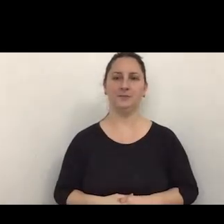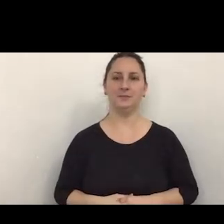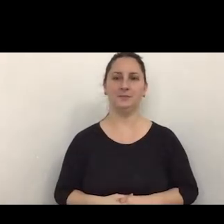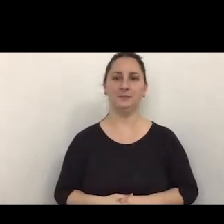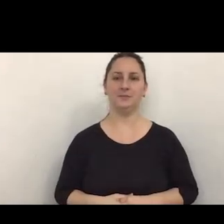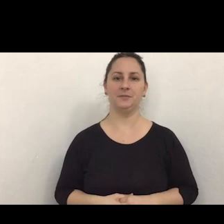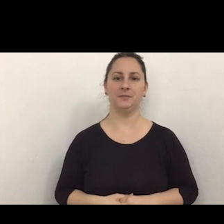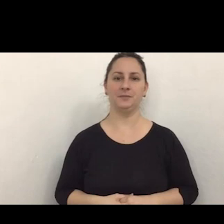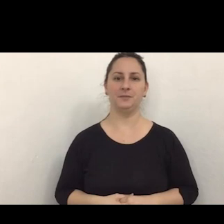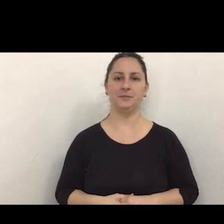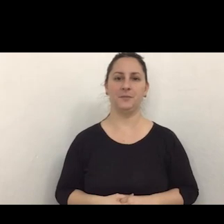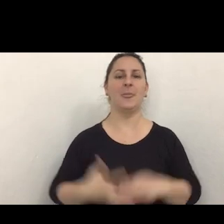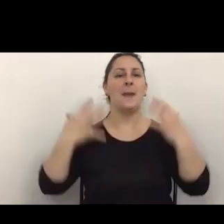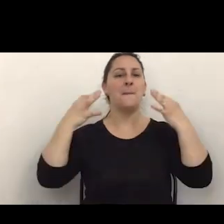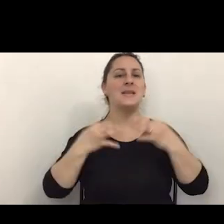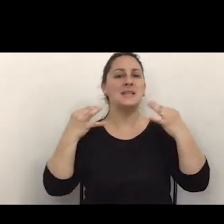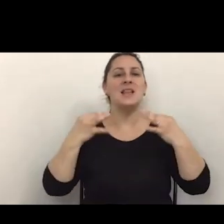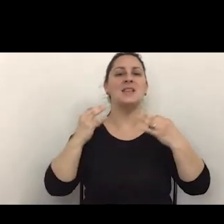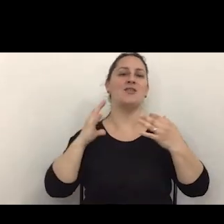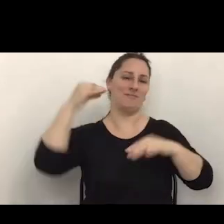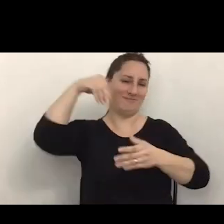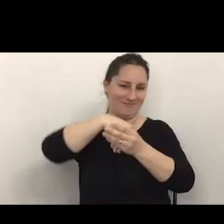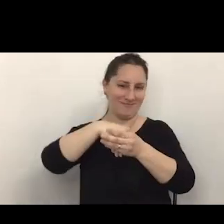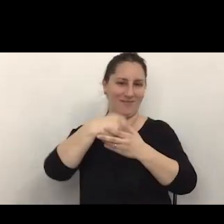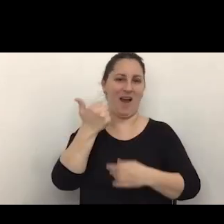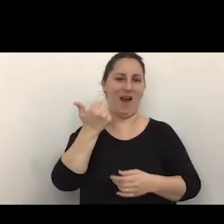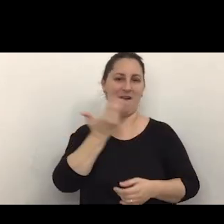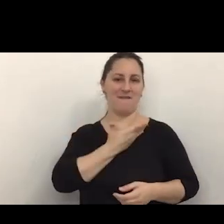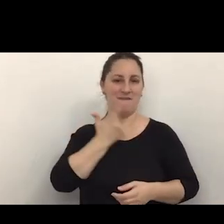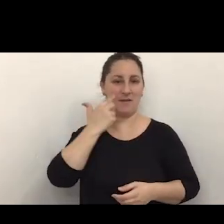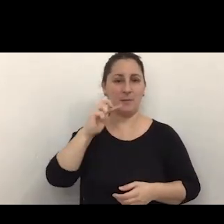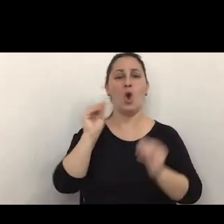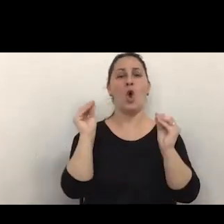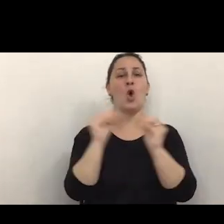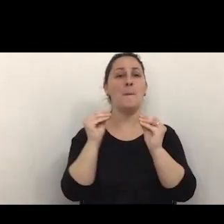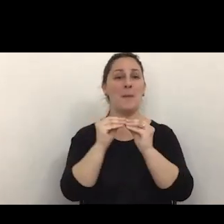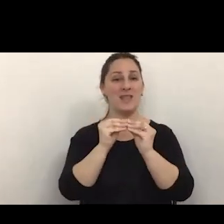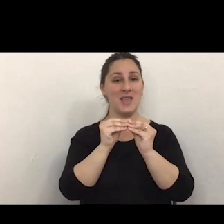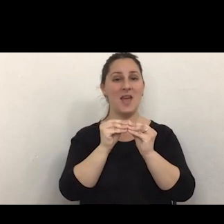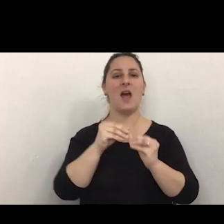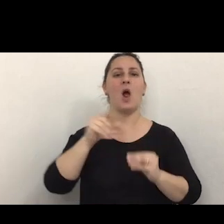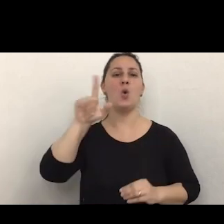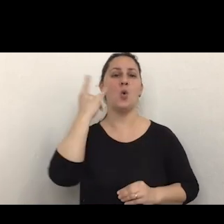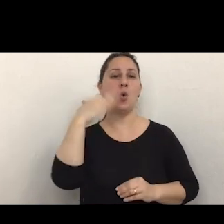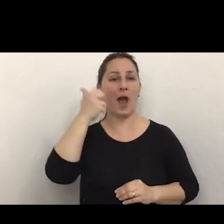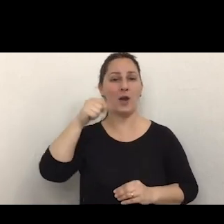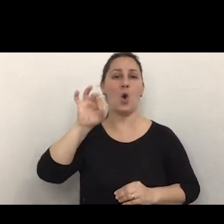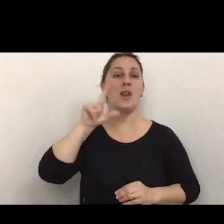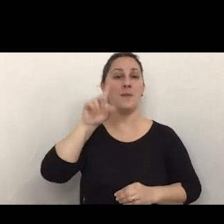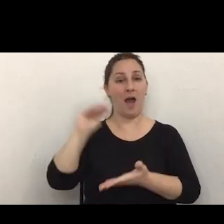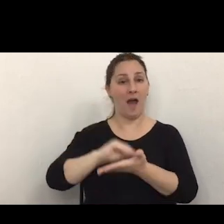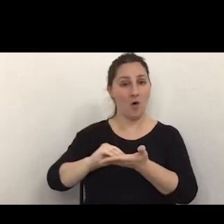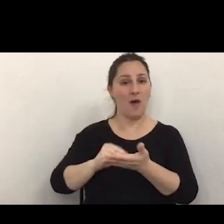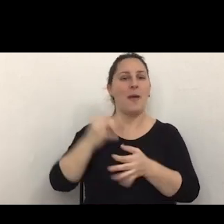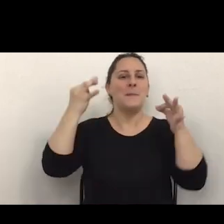formación y especialización presencial de AFIP. Y nuestra compañera, la doctora María Luján Rodríguez Oliva, es abogada, especialista